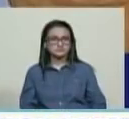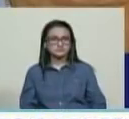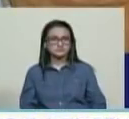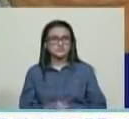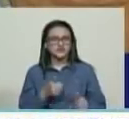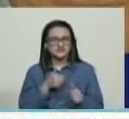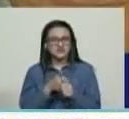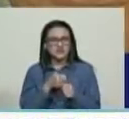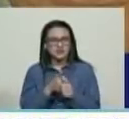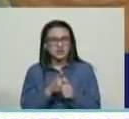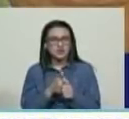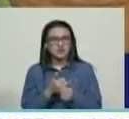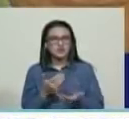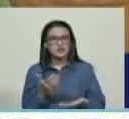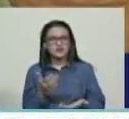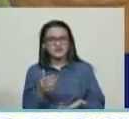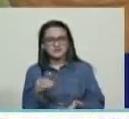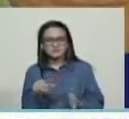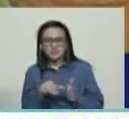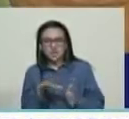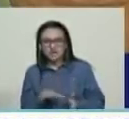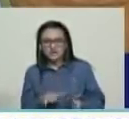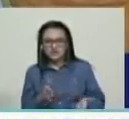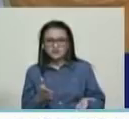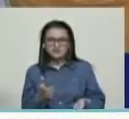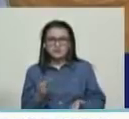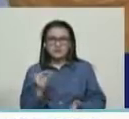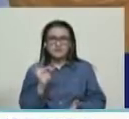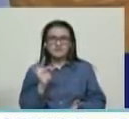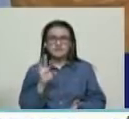si lo mueve donde está o no está, sagrado Franco.